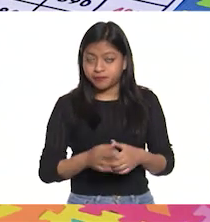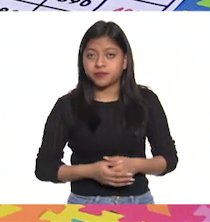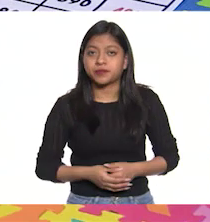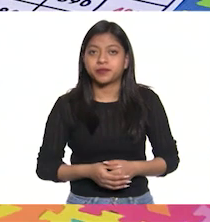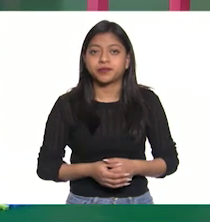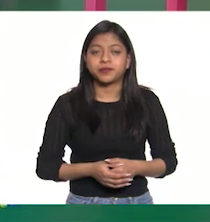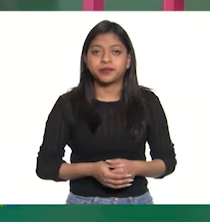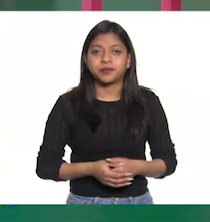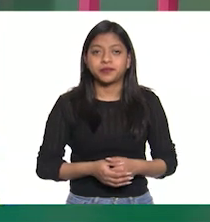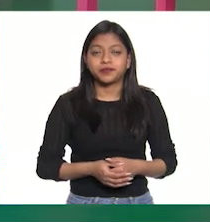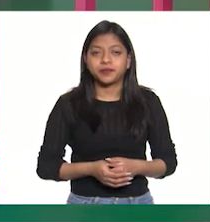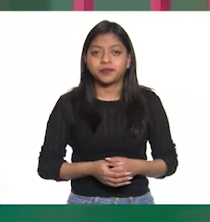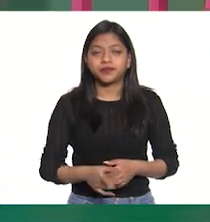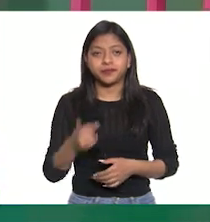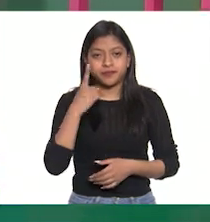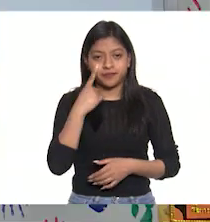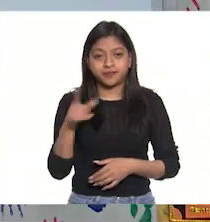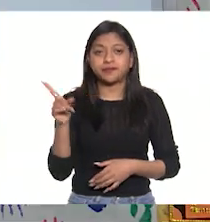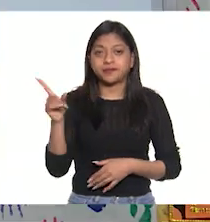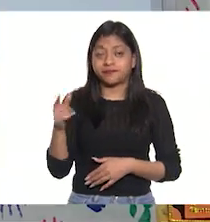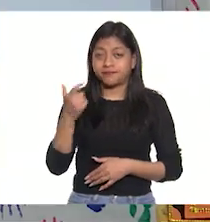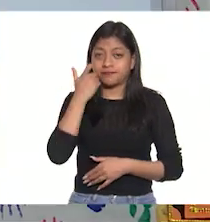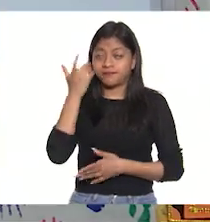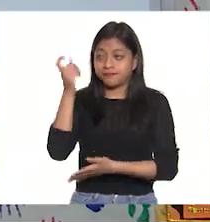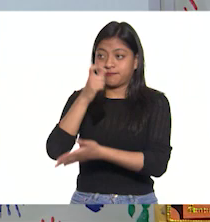bien. Y entonces quedamos que la consola costaba